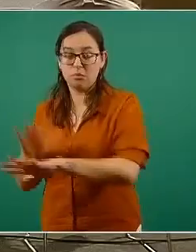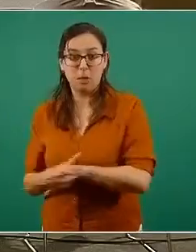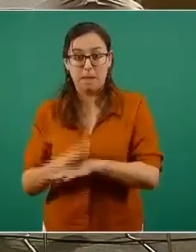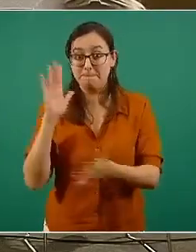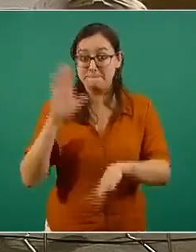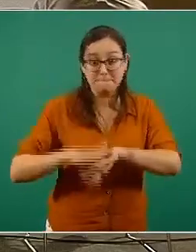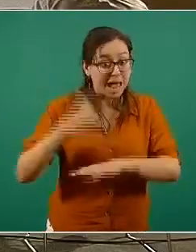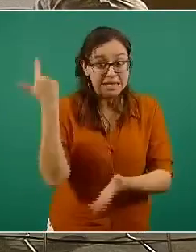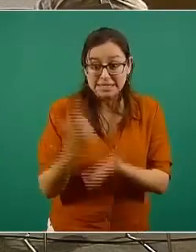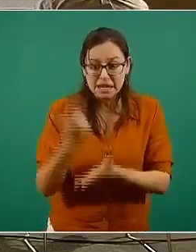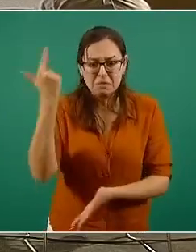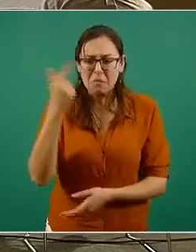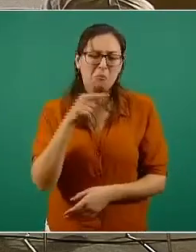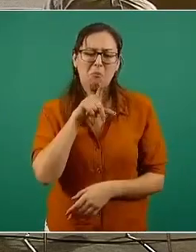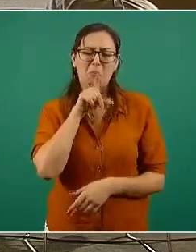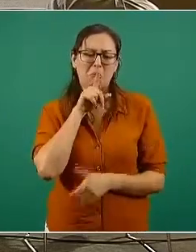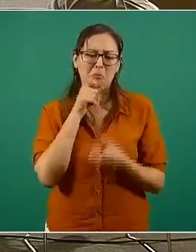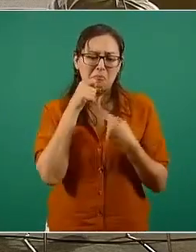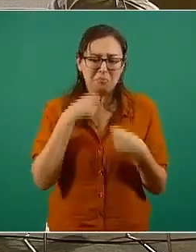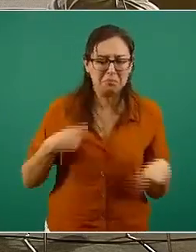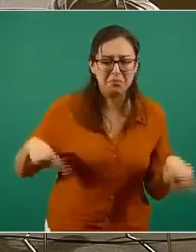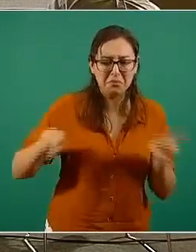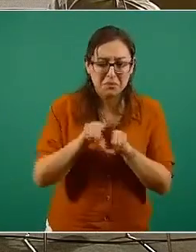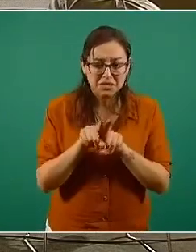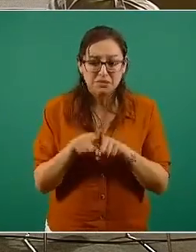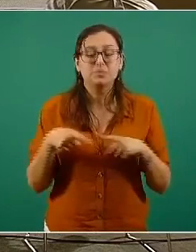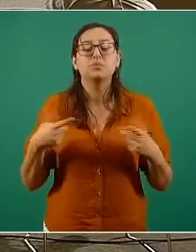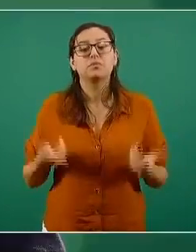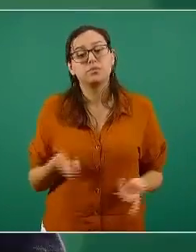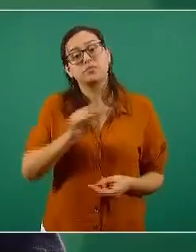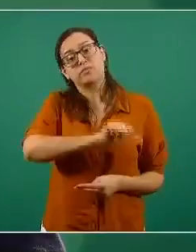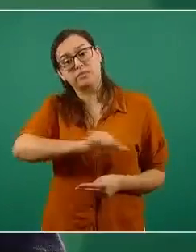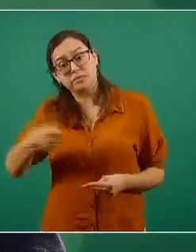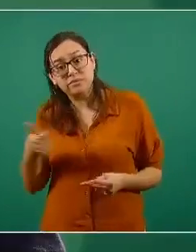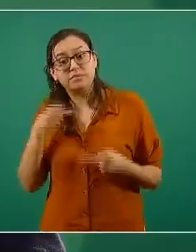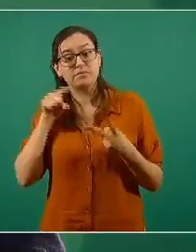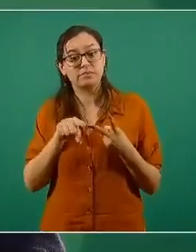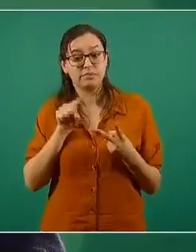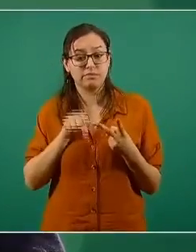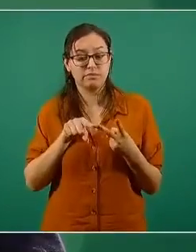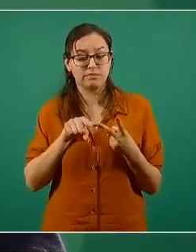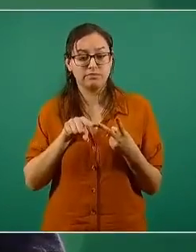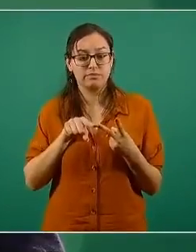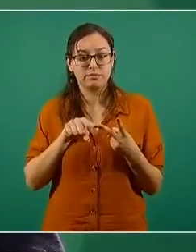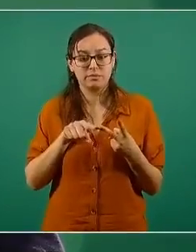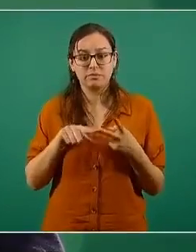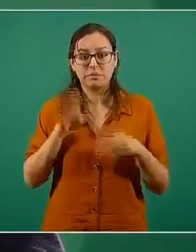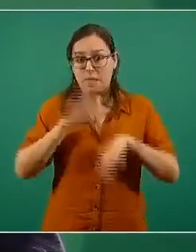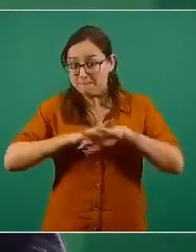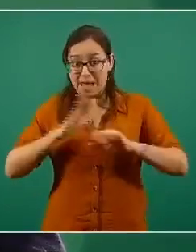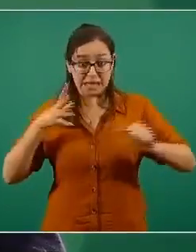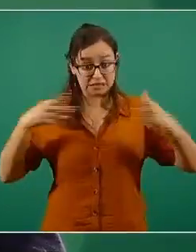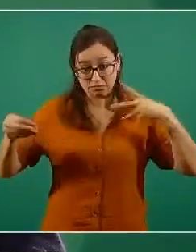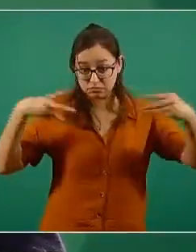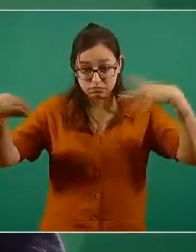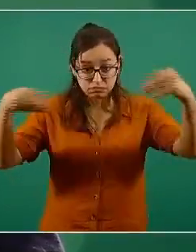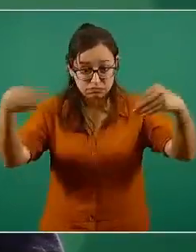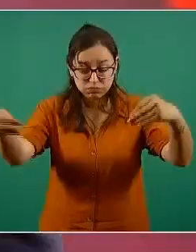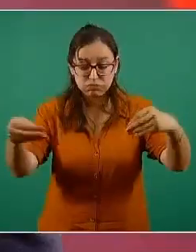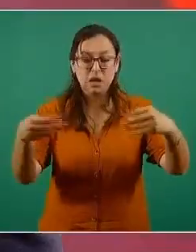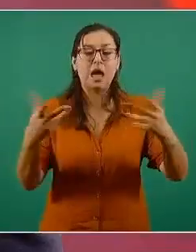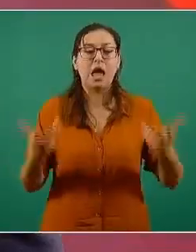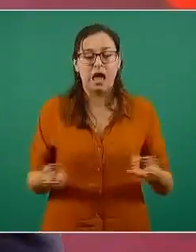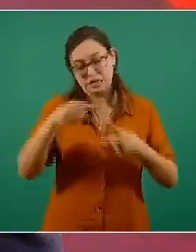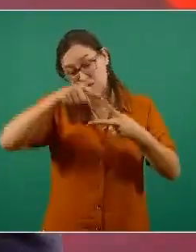¿no? Y el otro componente en el que también se ha estudiado es qué tan más transmisibles son. Y ese es